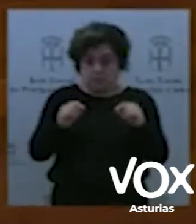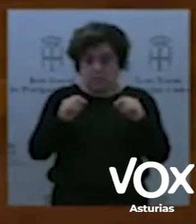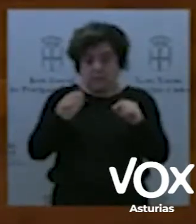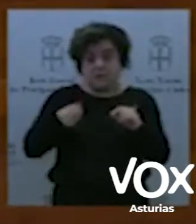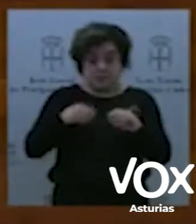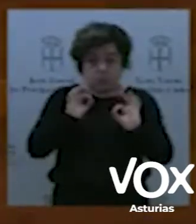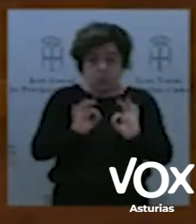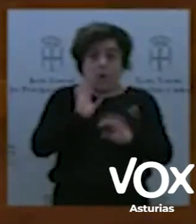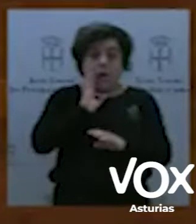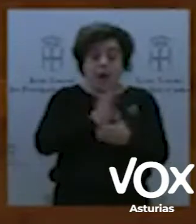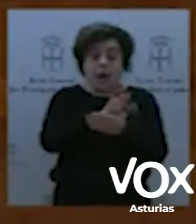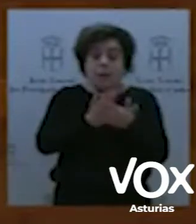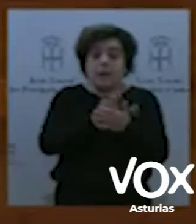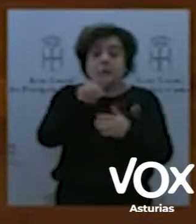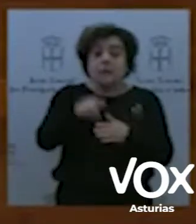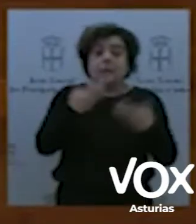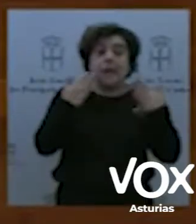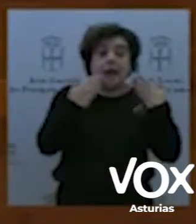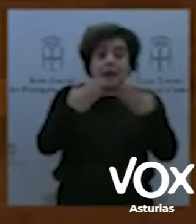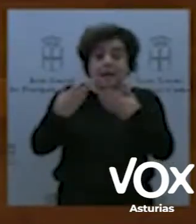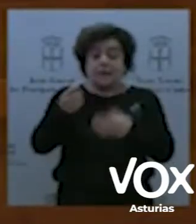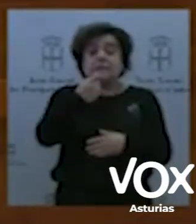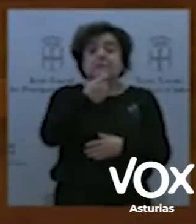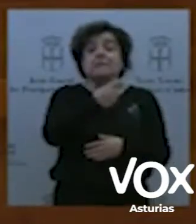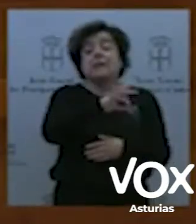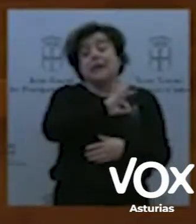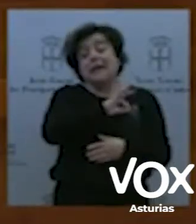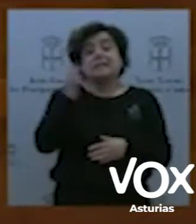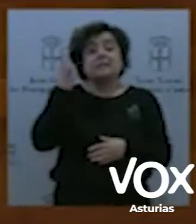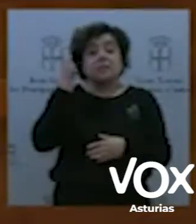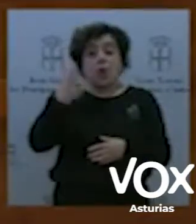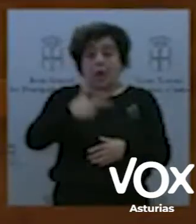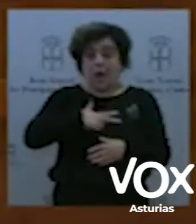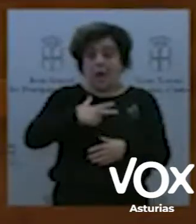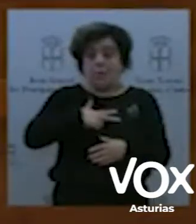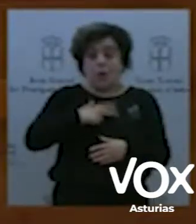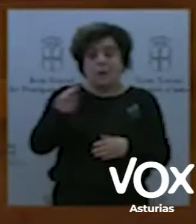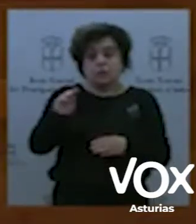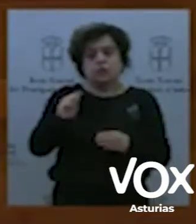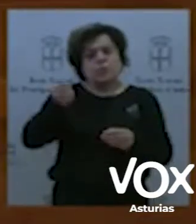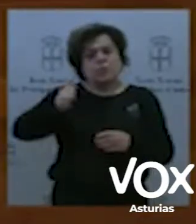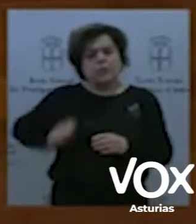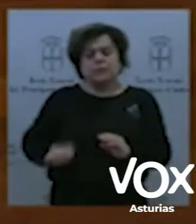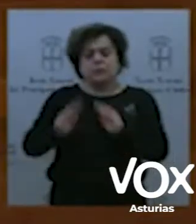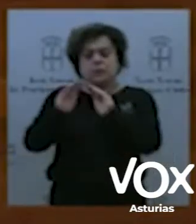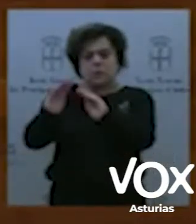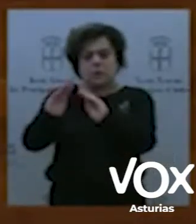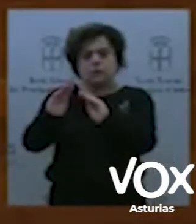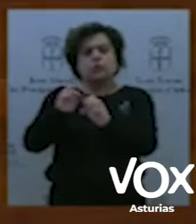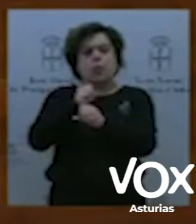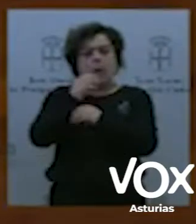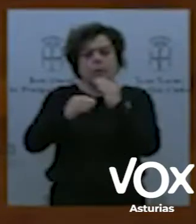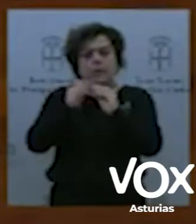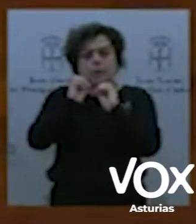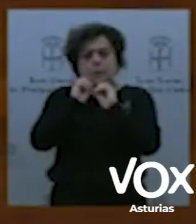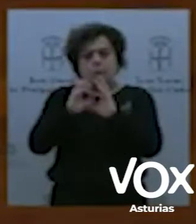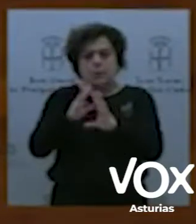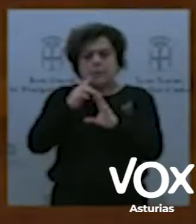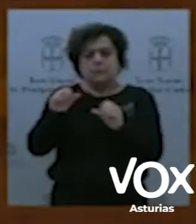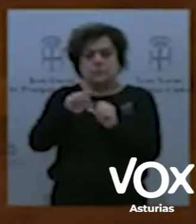señora letrada su profesionalidad y buen hacer durante este periodo, proporcionándonos el